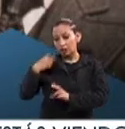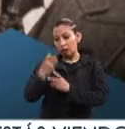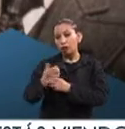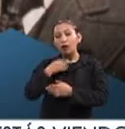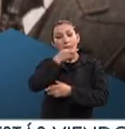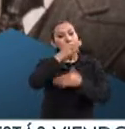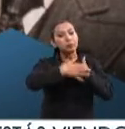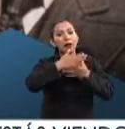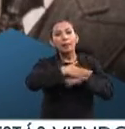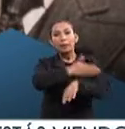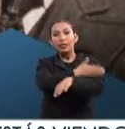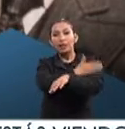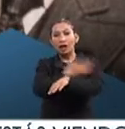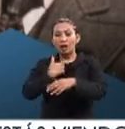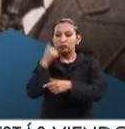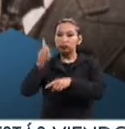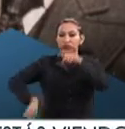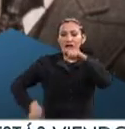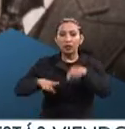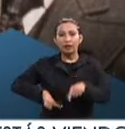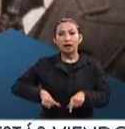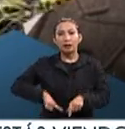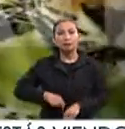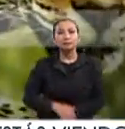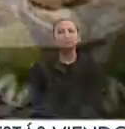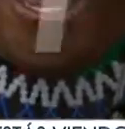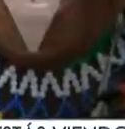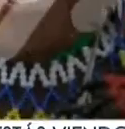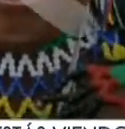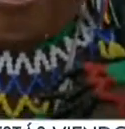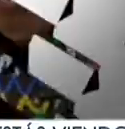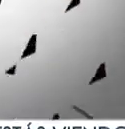el llamado de Madero a la insurrección.